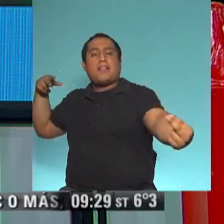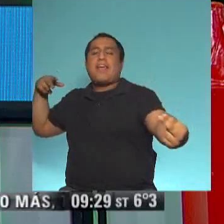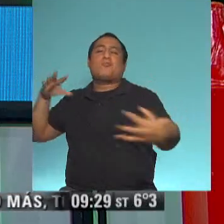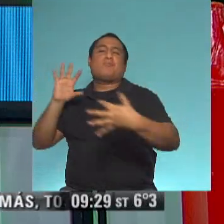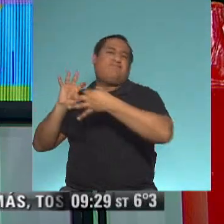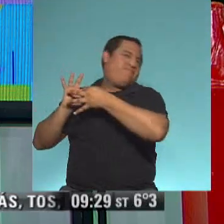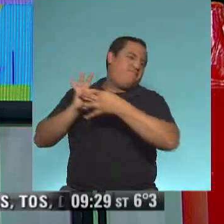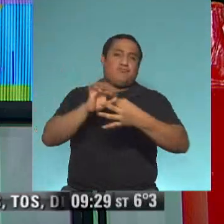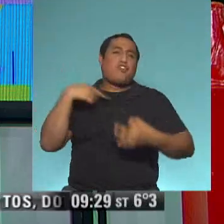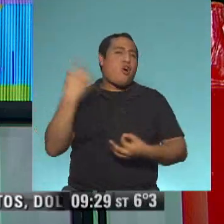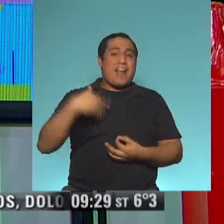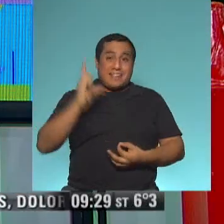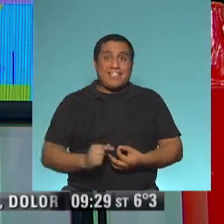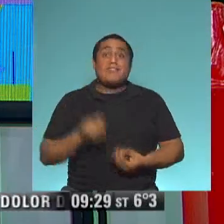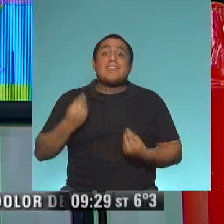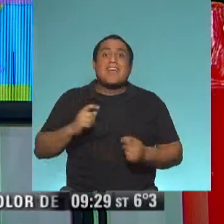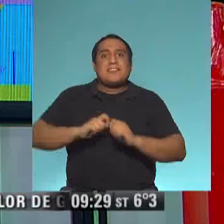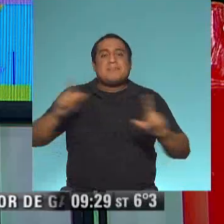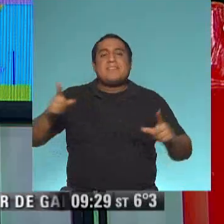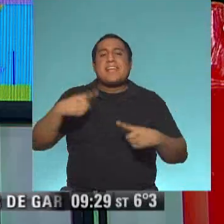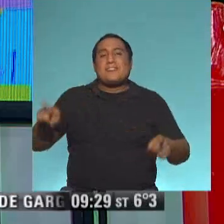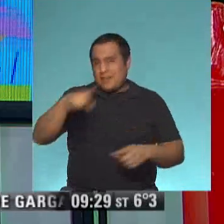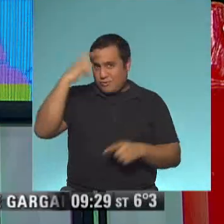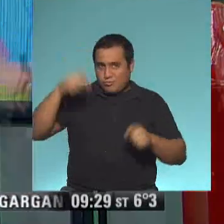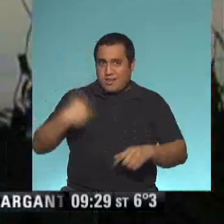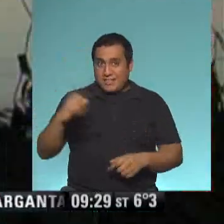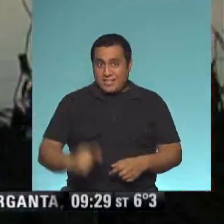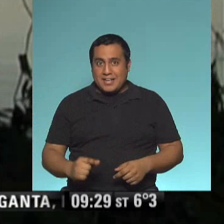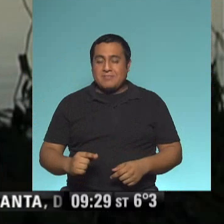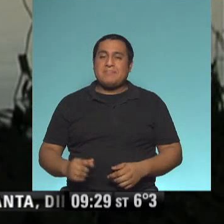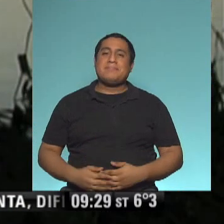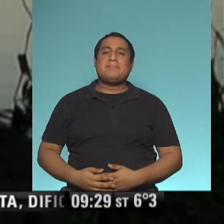las argentinas y nos vamos directo al himno nacional. Oh, vamos.